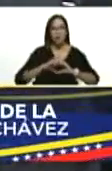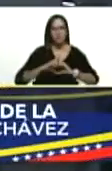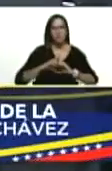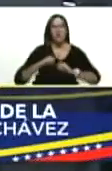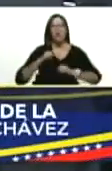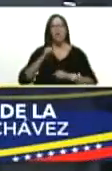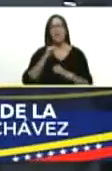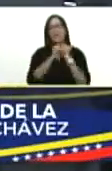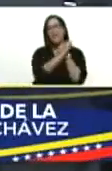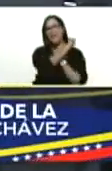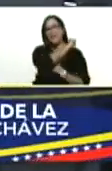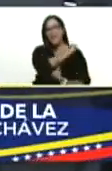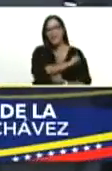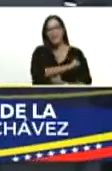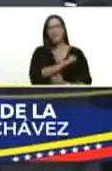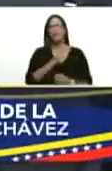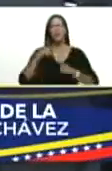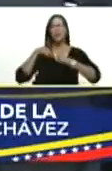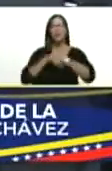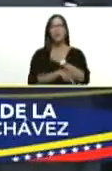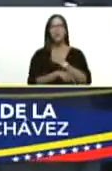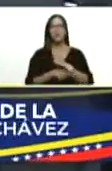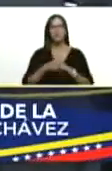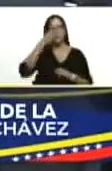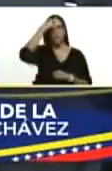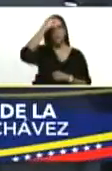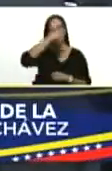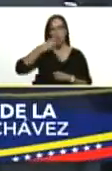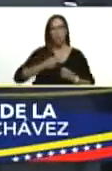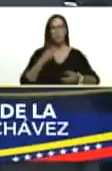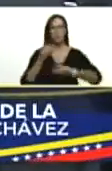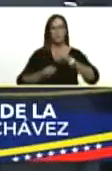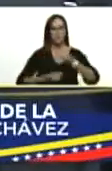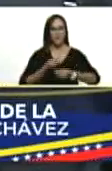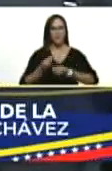herido y profundo del pueblo, se hizo